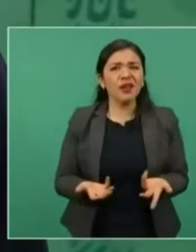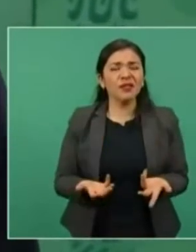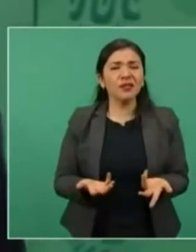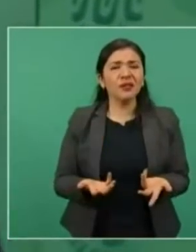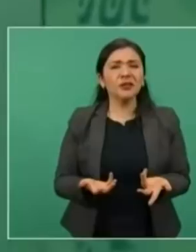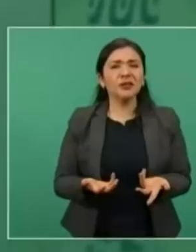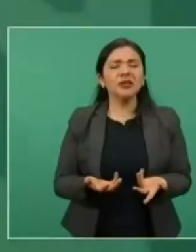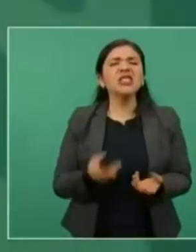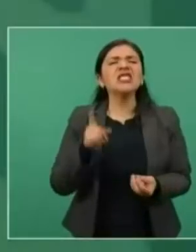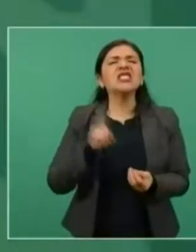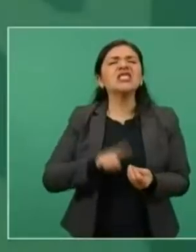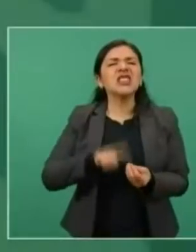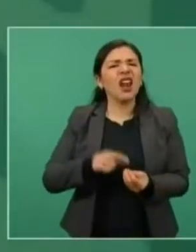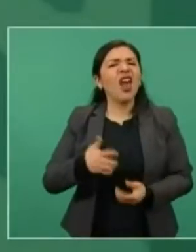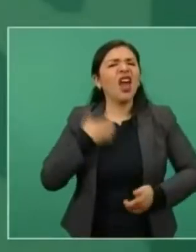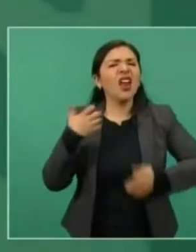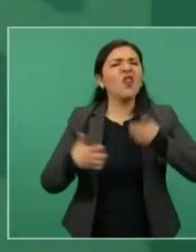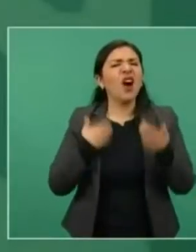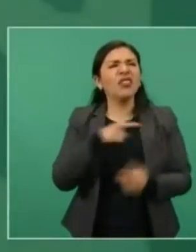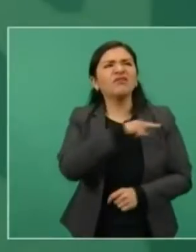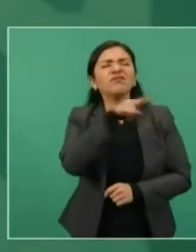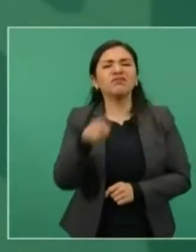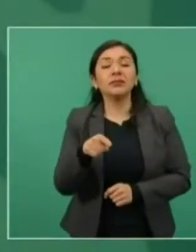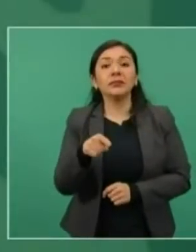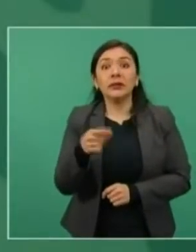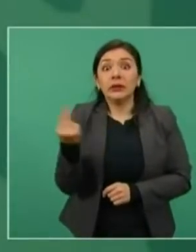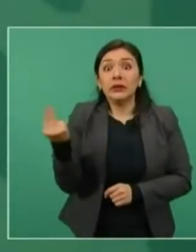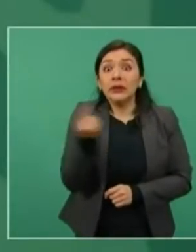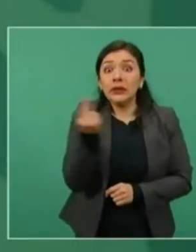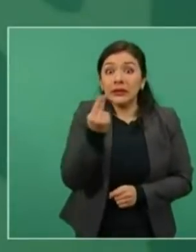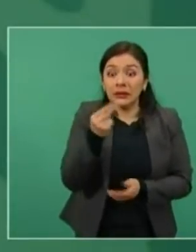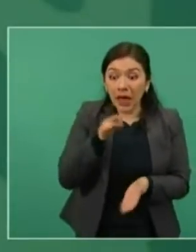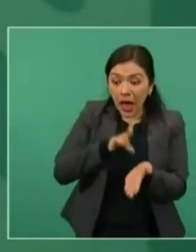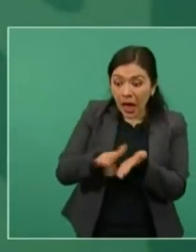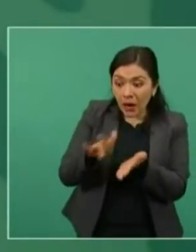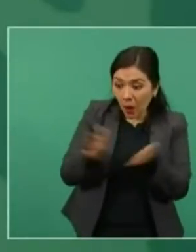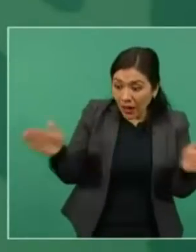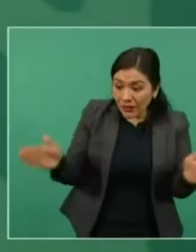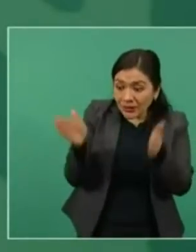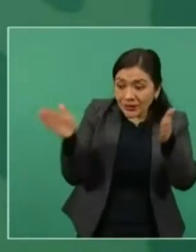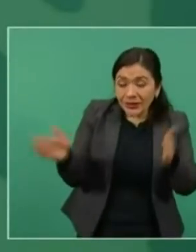de quienes debieran facilitar fíjense